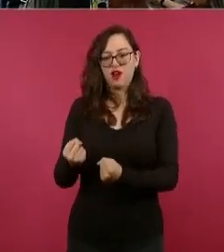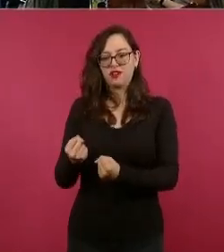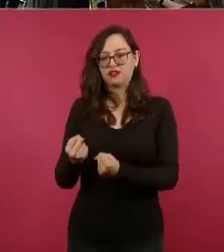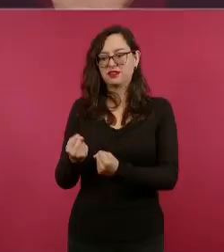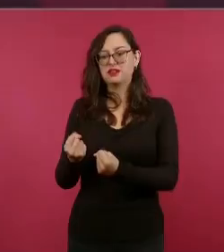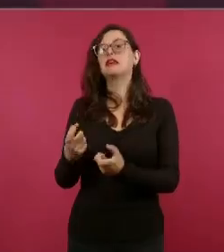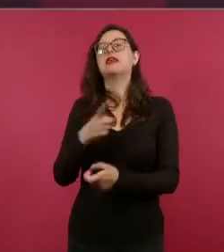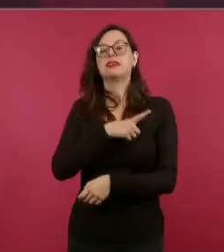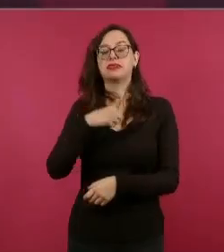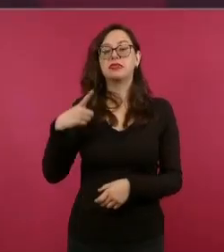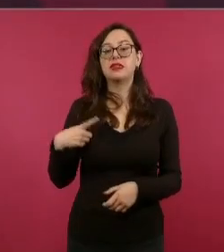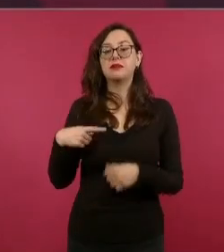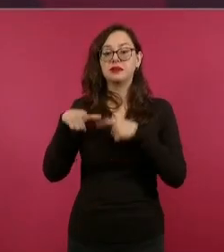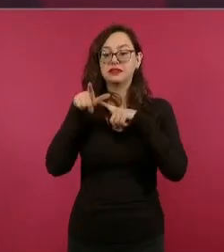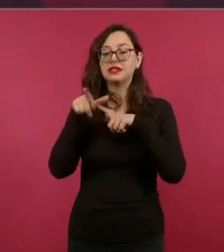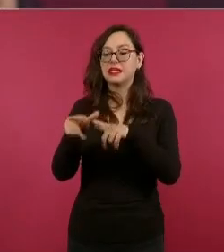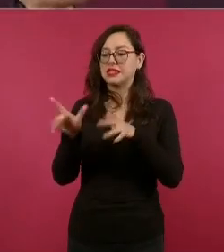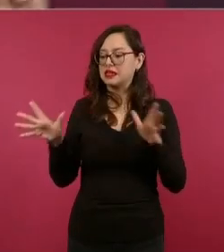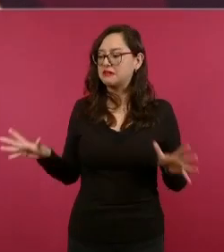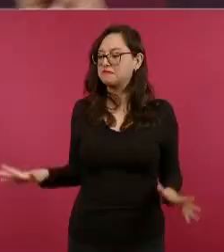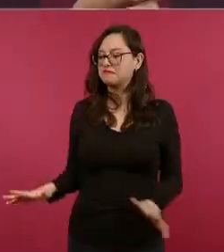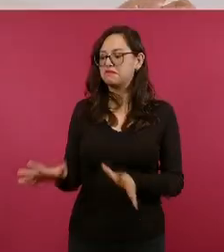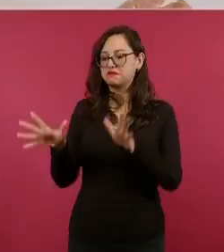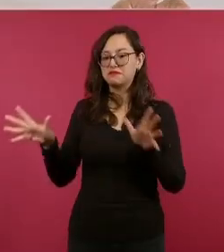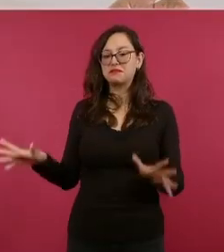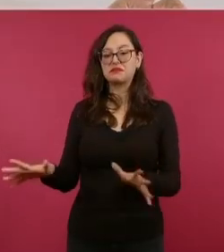No es por la autoridad,